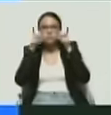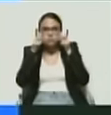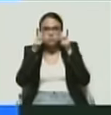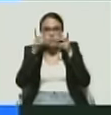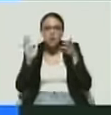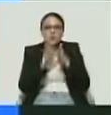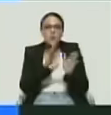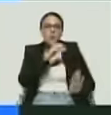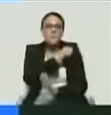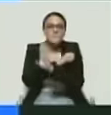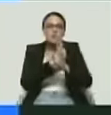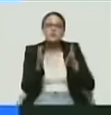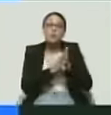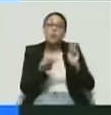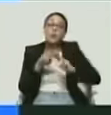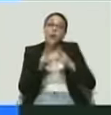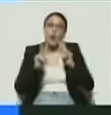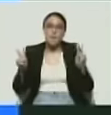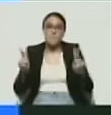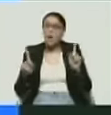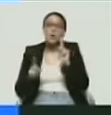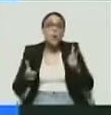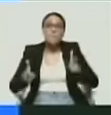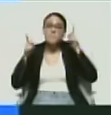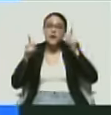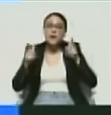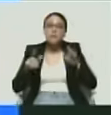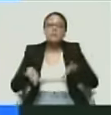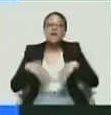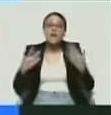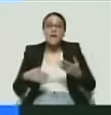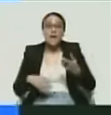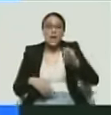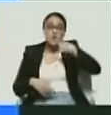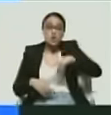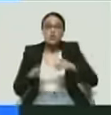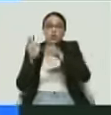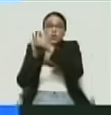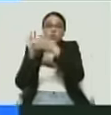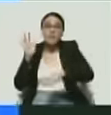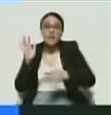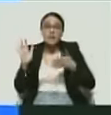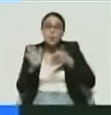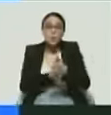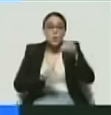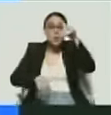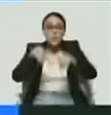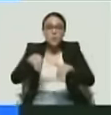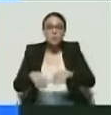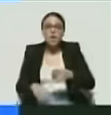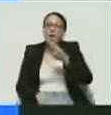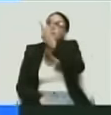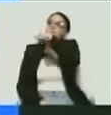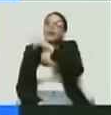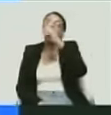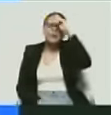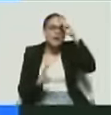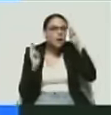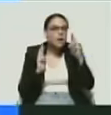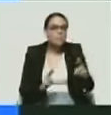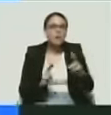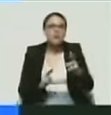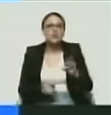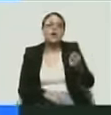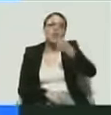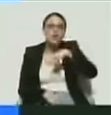atento para impedir que el sagrado derecho que tienen las venezolanas y los venezolanos de votar en paz